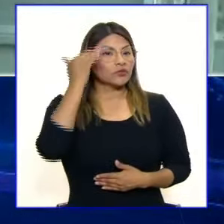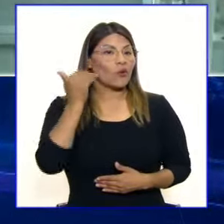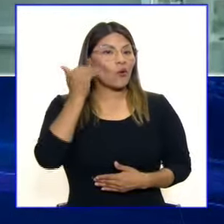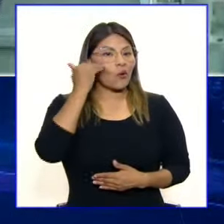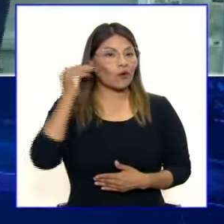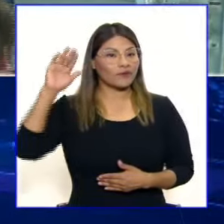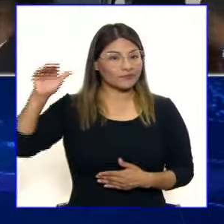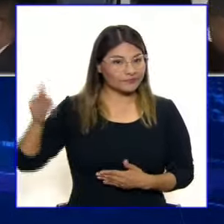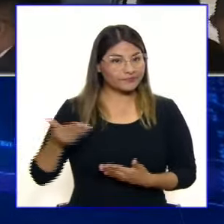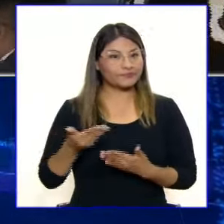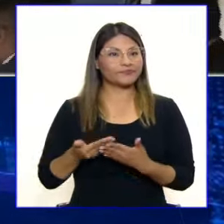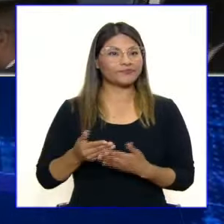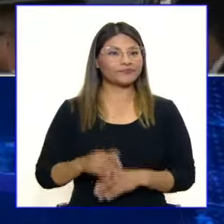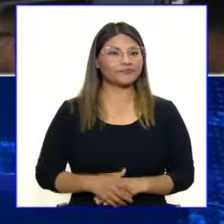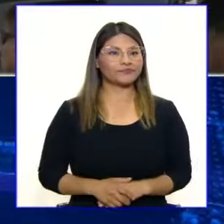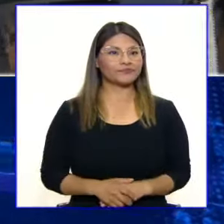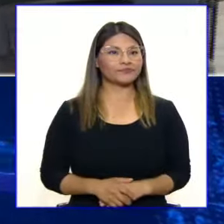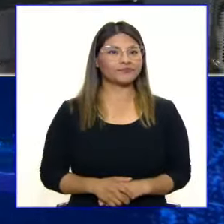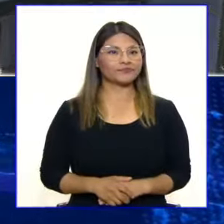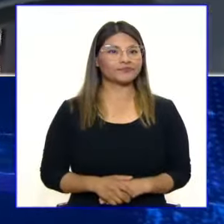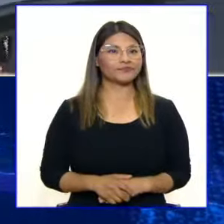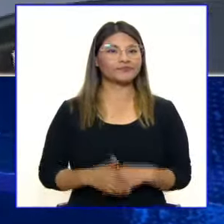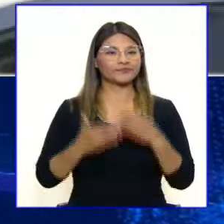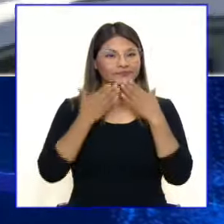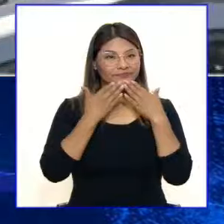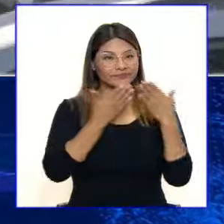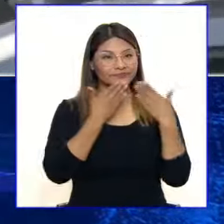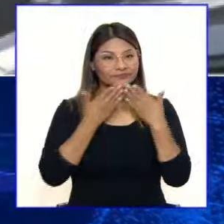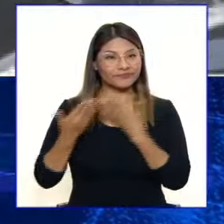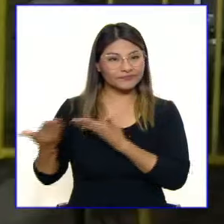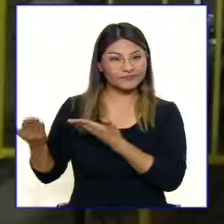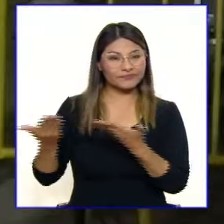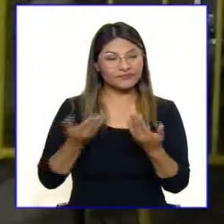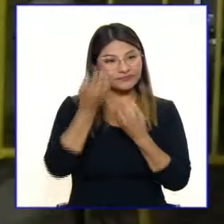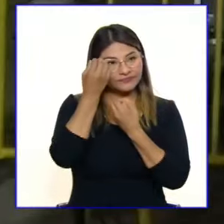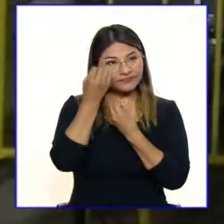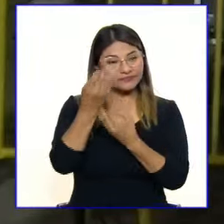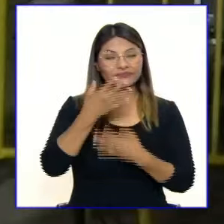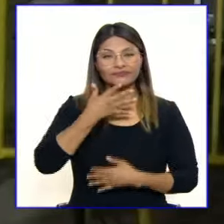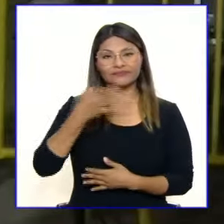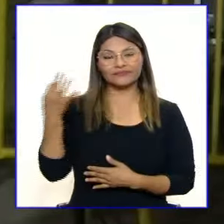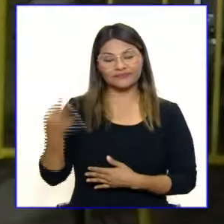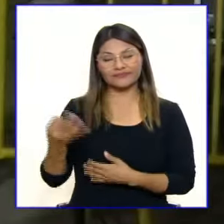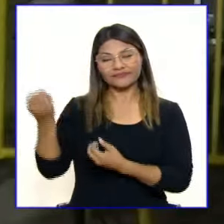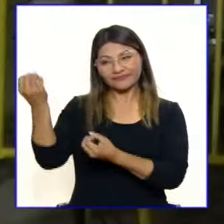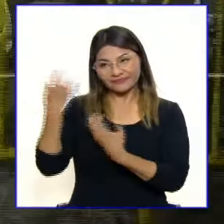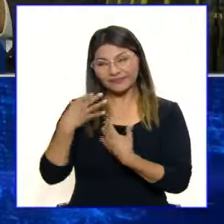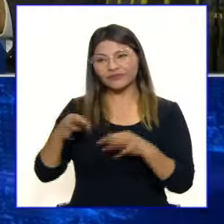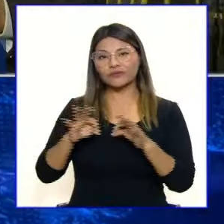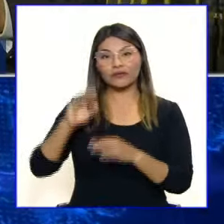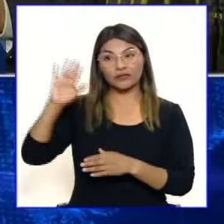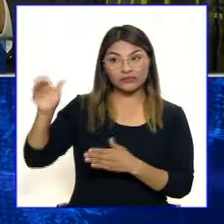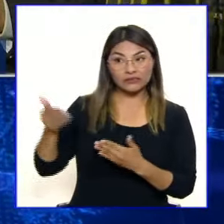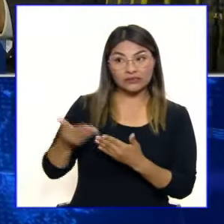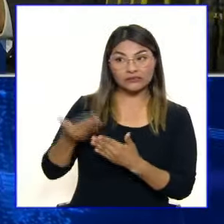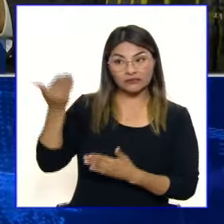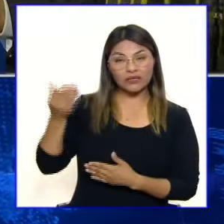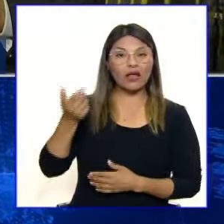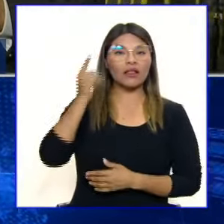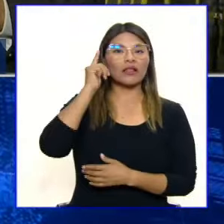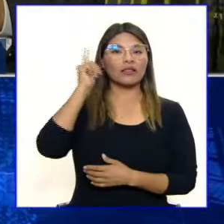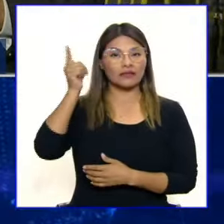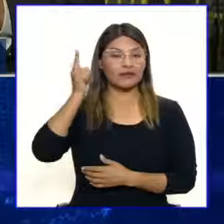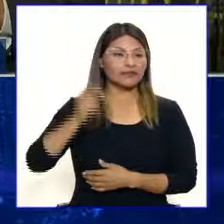nuestro país. Tune Studios. Muchas gracias, Dean Cárdenas, por la información, actualizar la información sobre la llegada de los